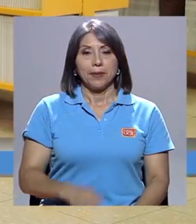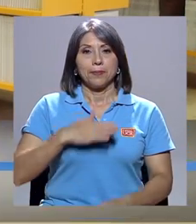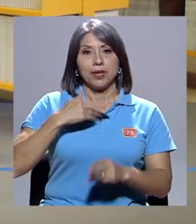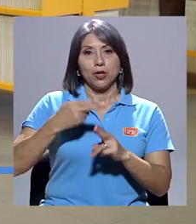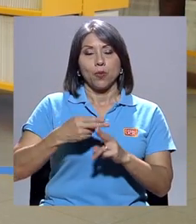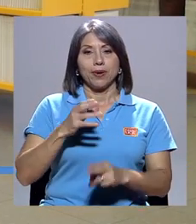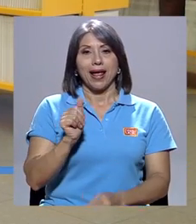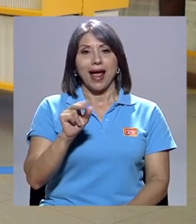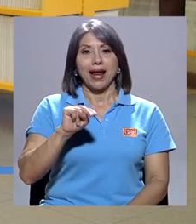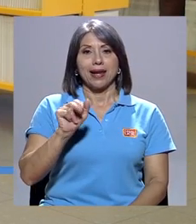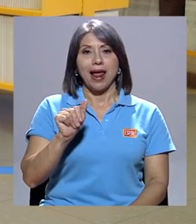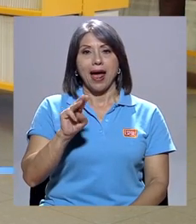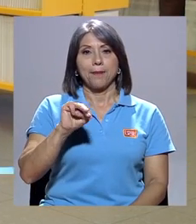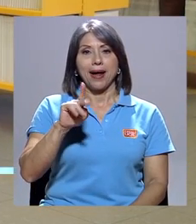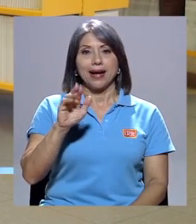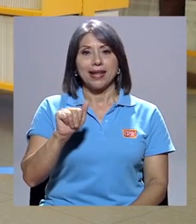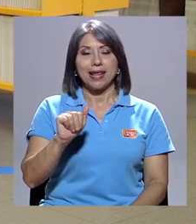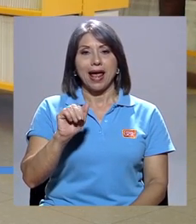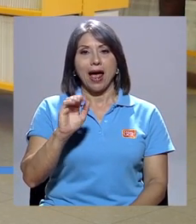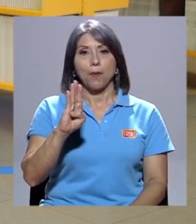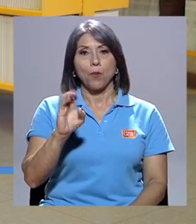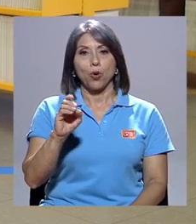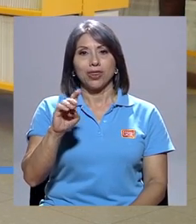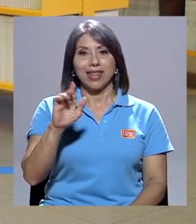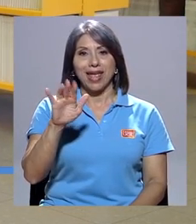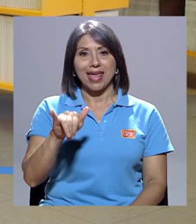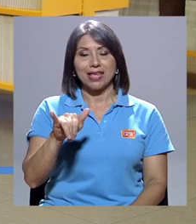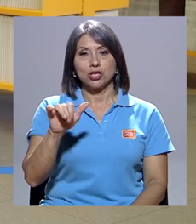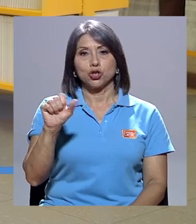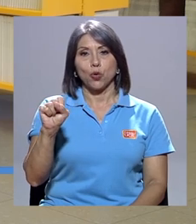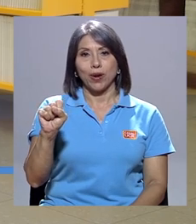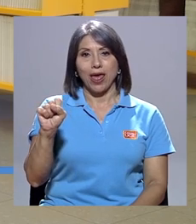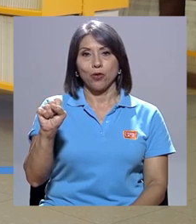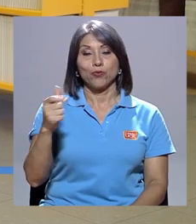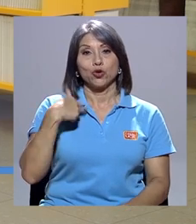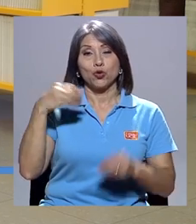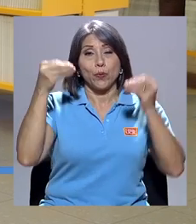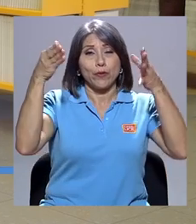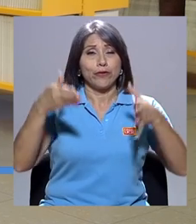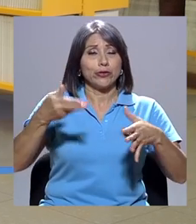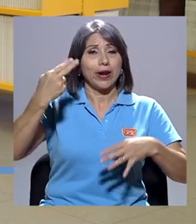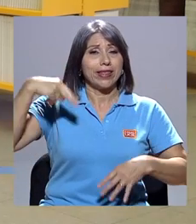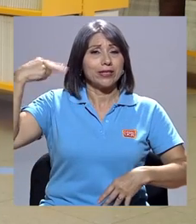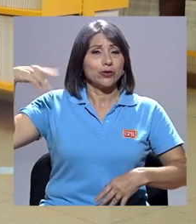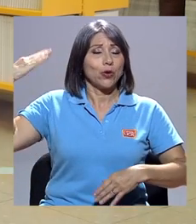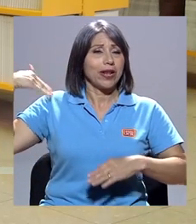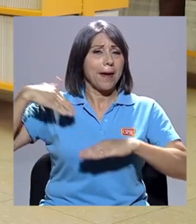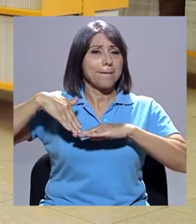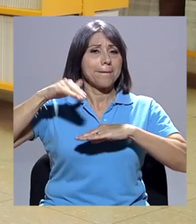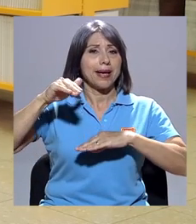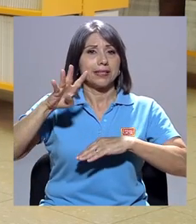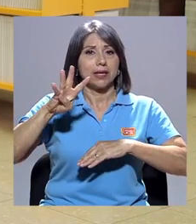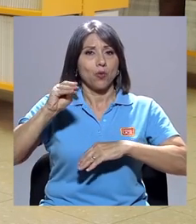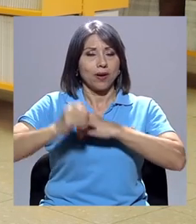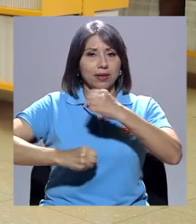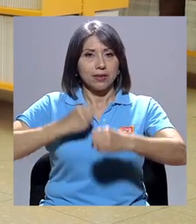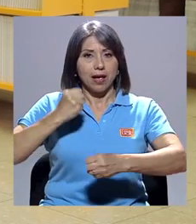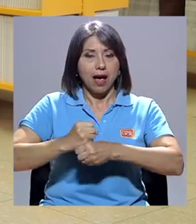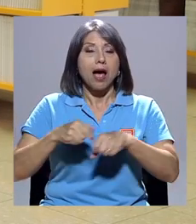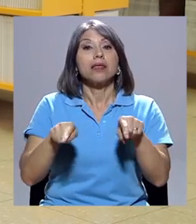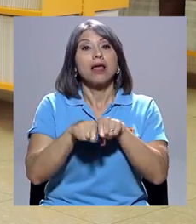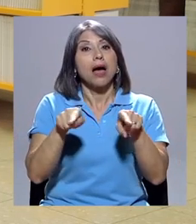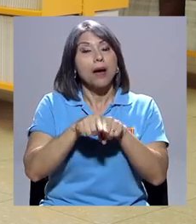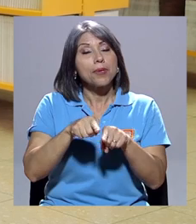nombre es Ana María Botey Sobrado, soy profesora de historia desde hace más de 40 años y también he